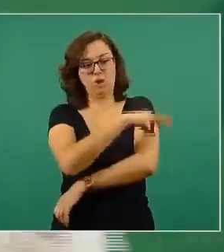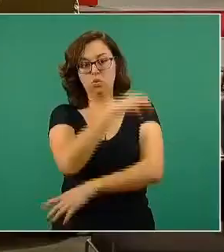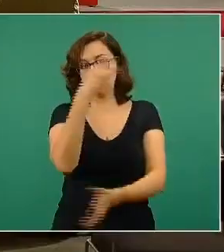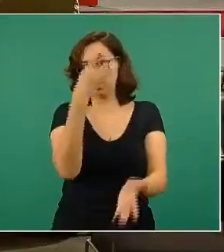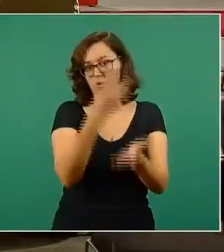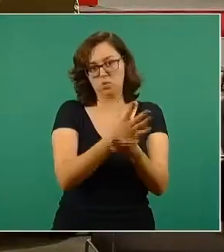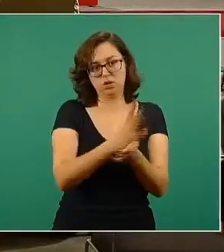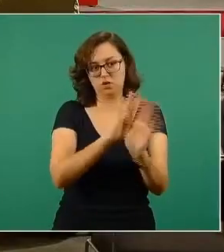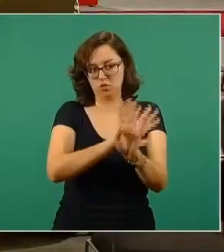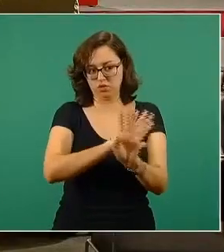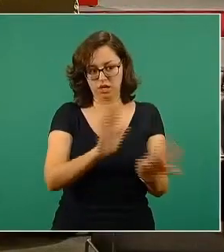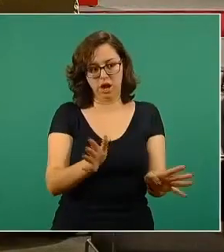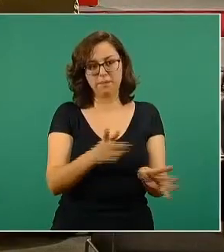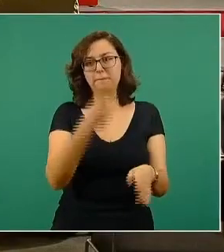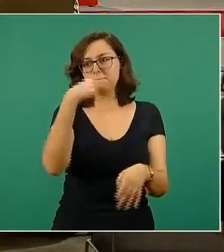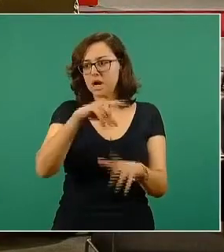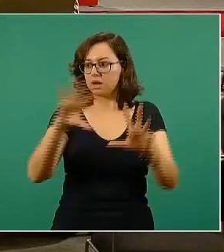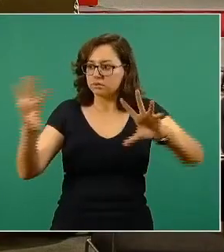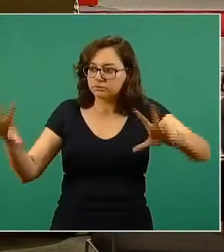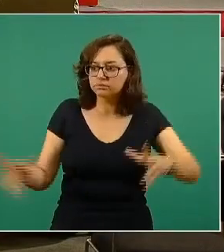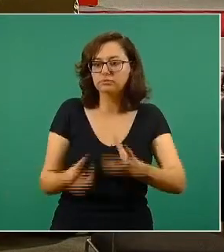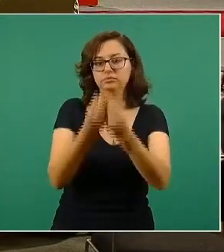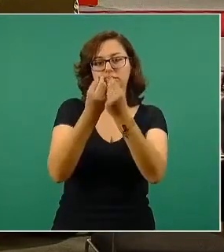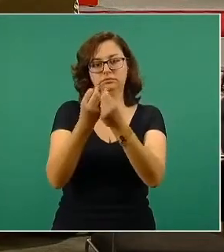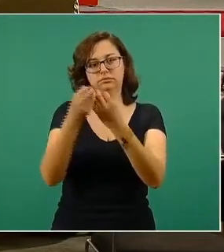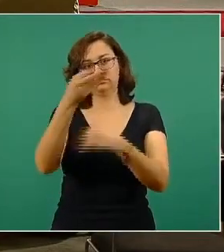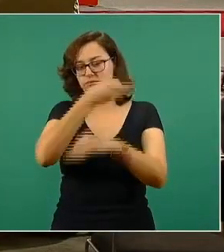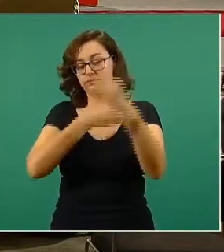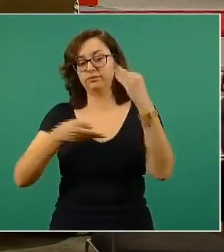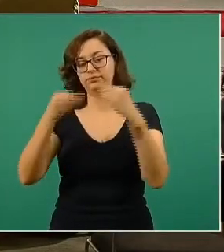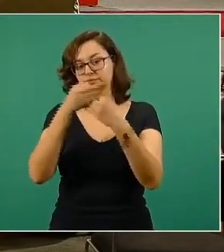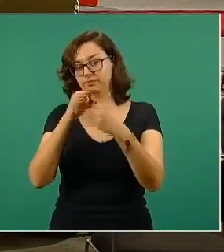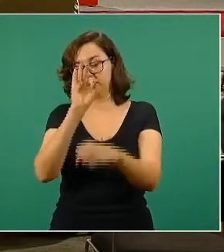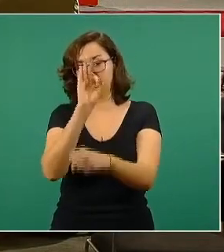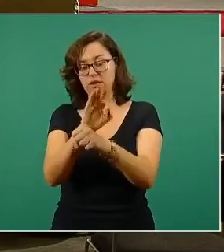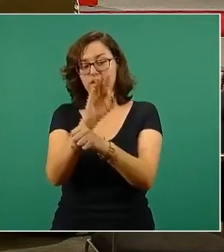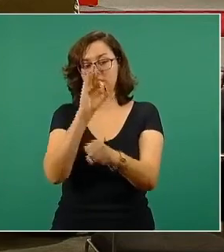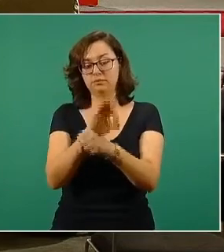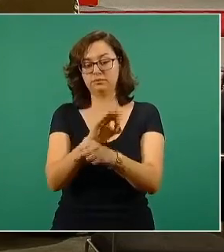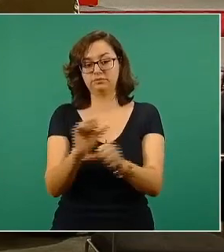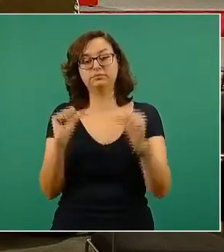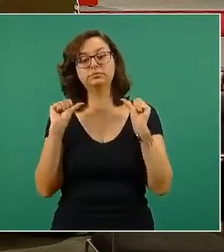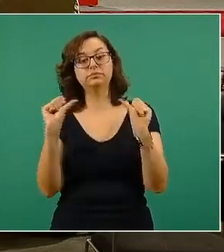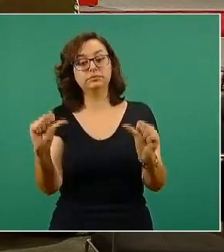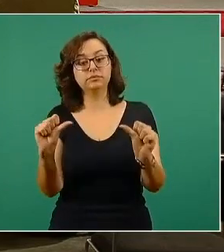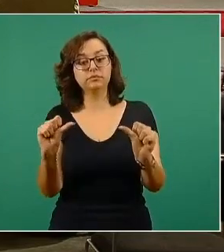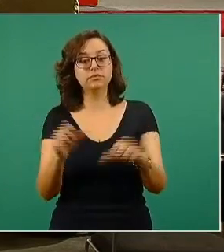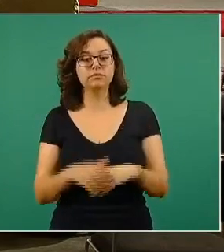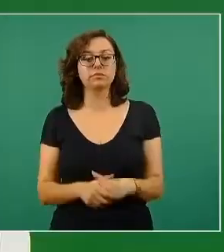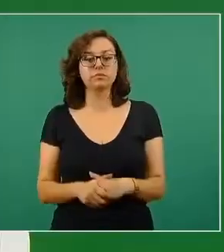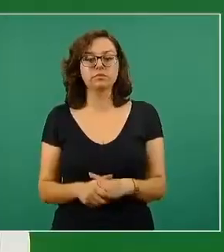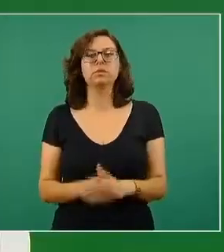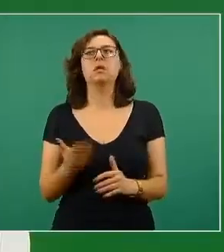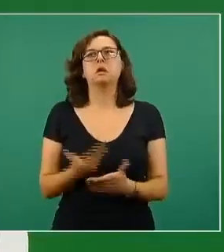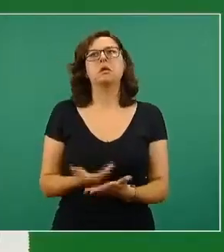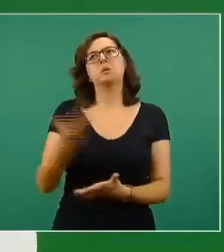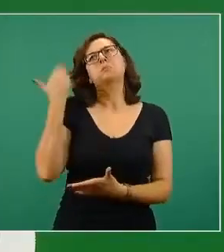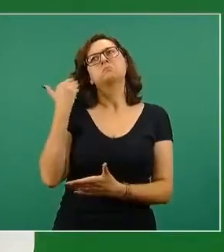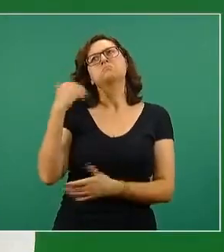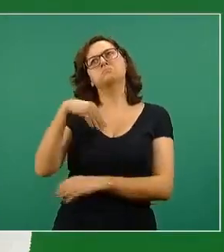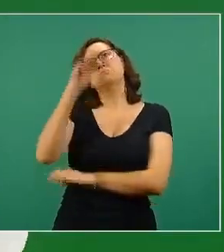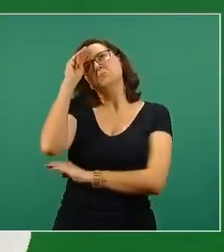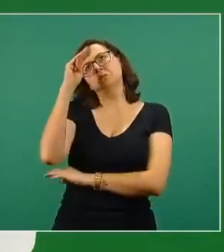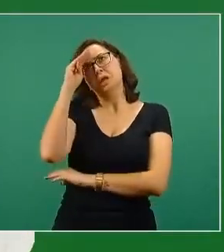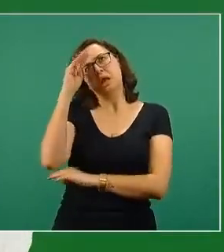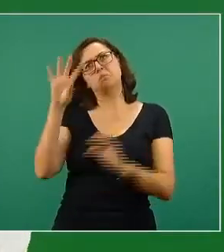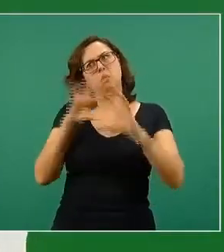ir sumando el porcentaje de personas inmunes. En su momento fue considerado en el